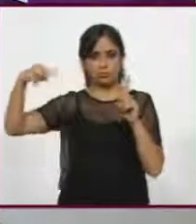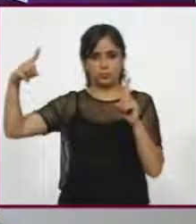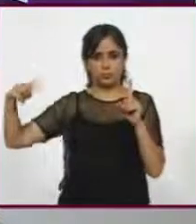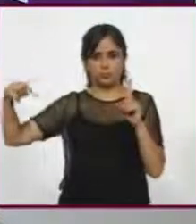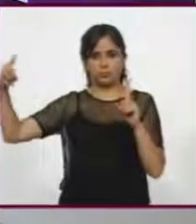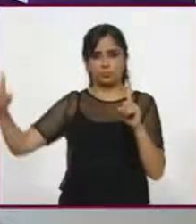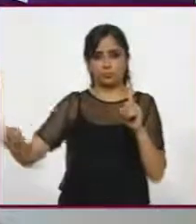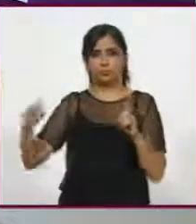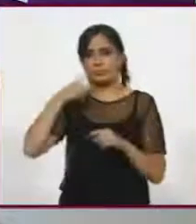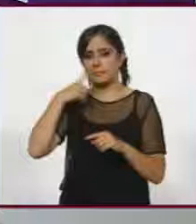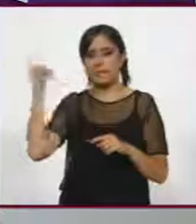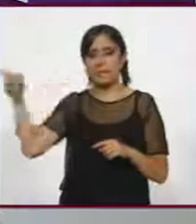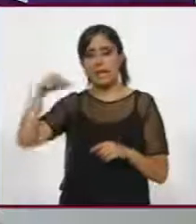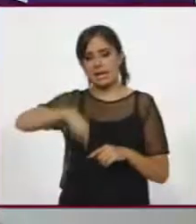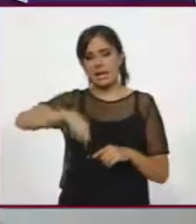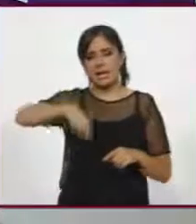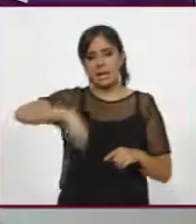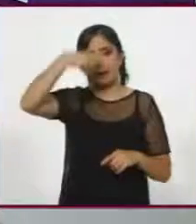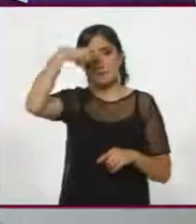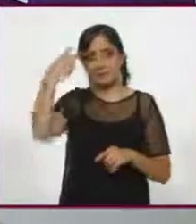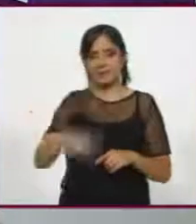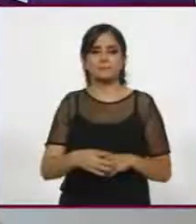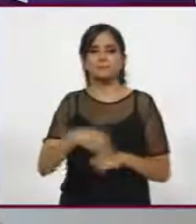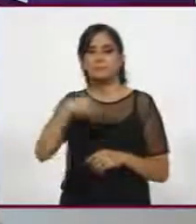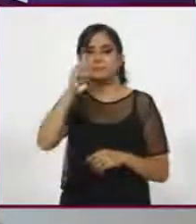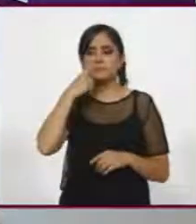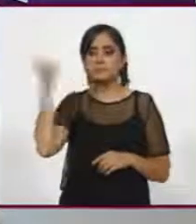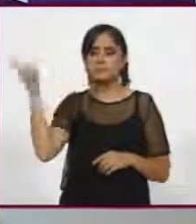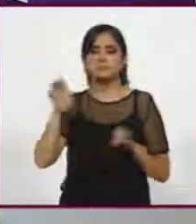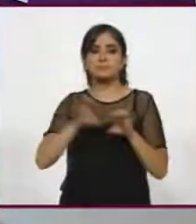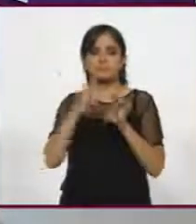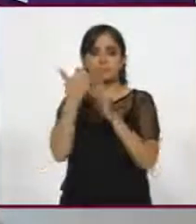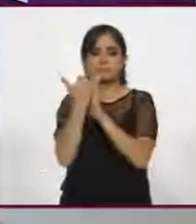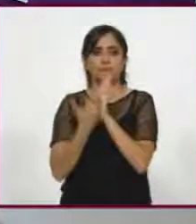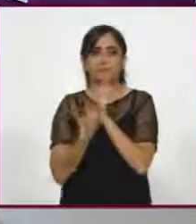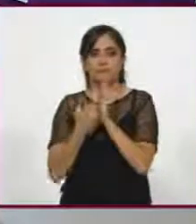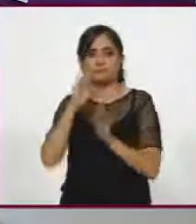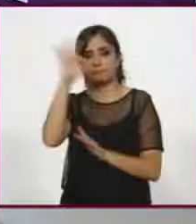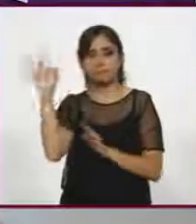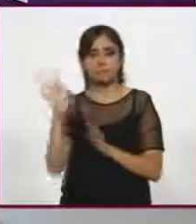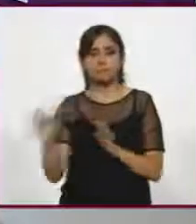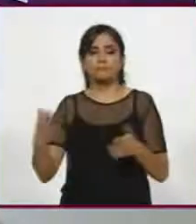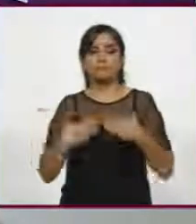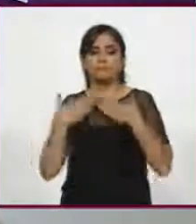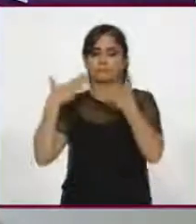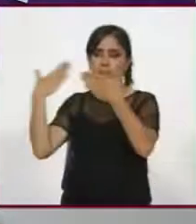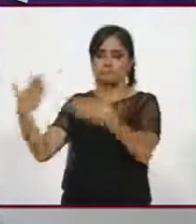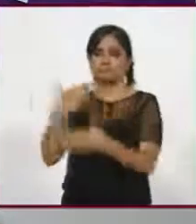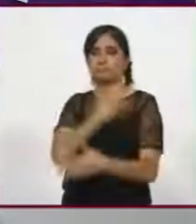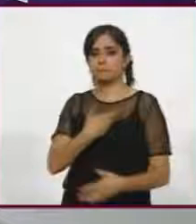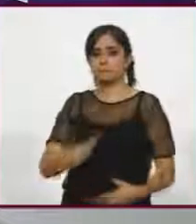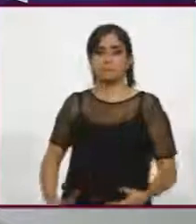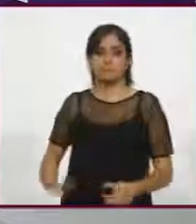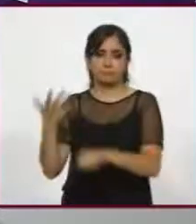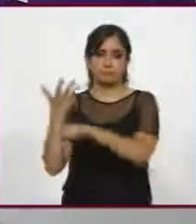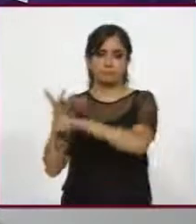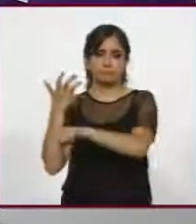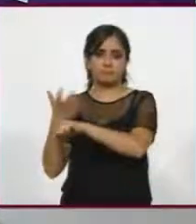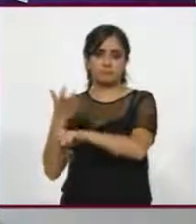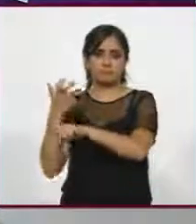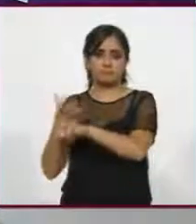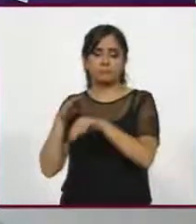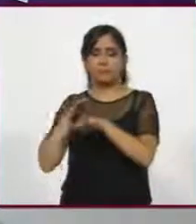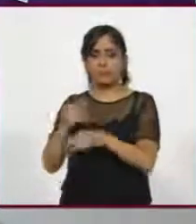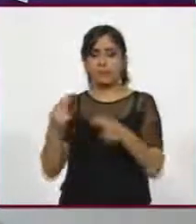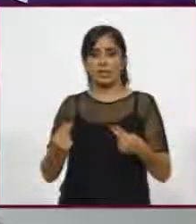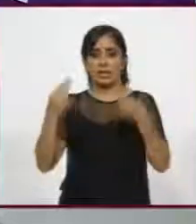lo vamos a presentar para México, pero ve cómo ha caído el porcentaje de confianza del presidente de Estados Unidos en